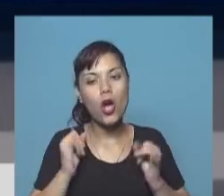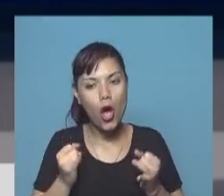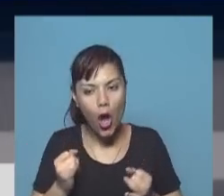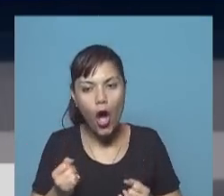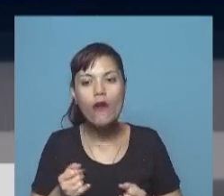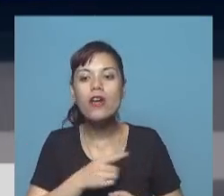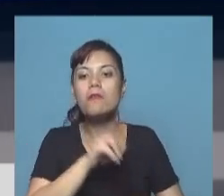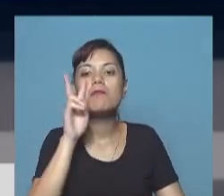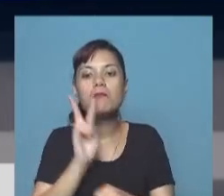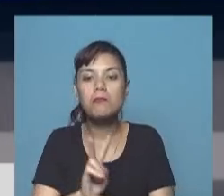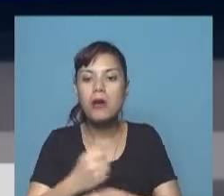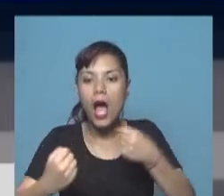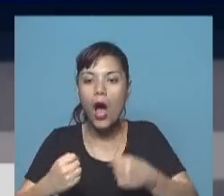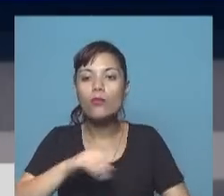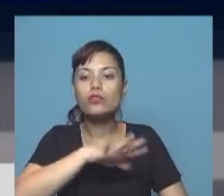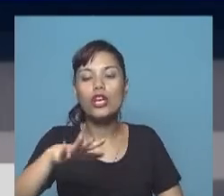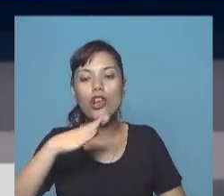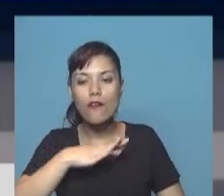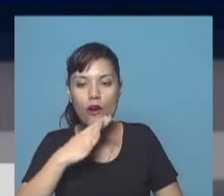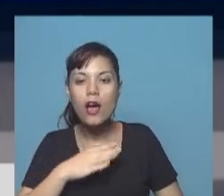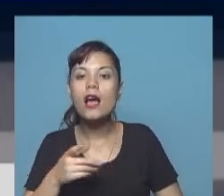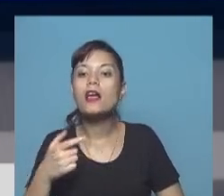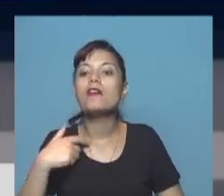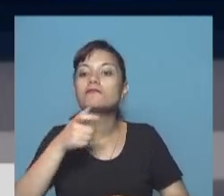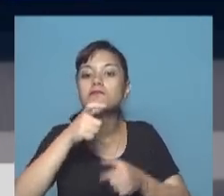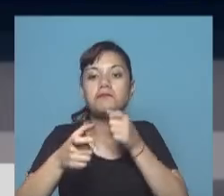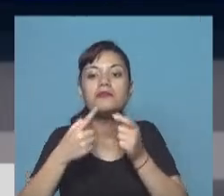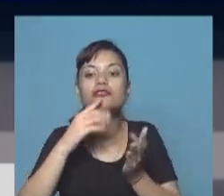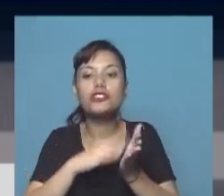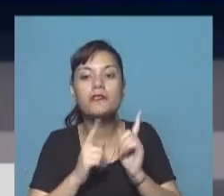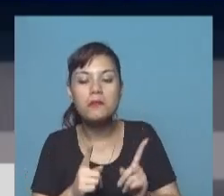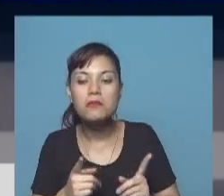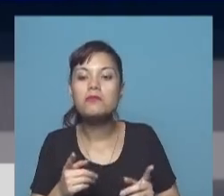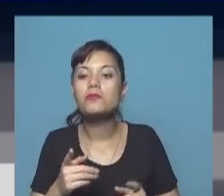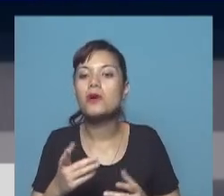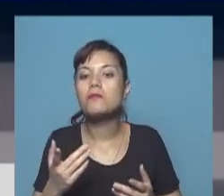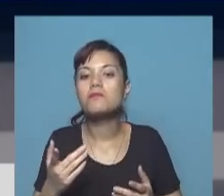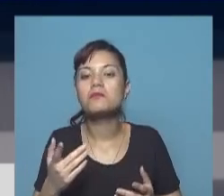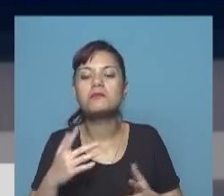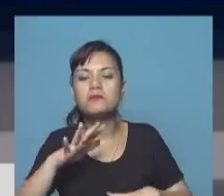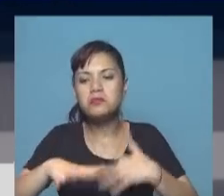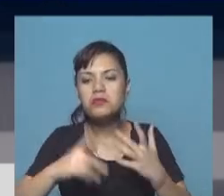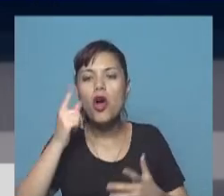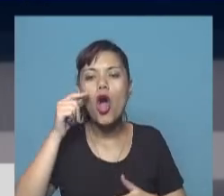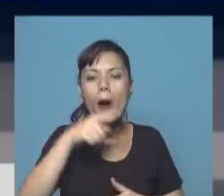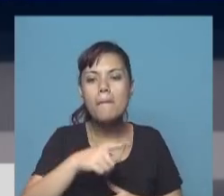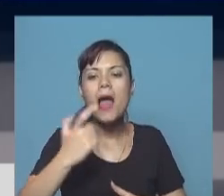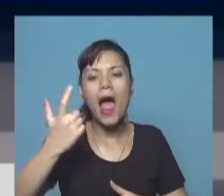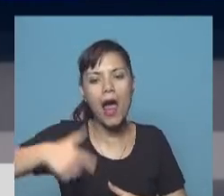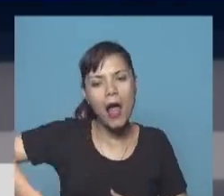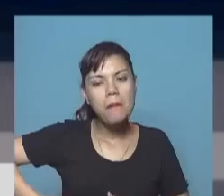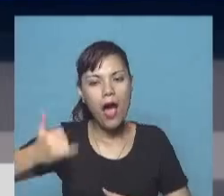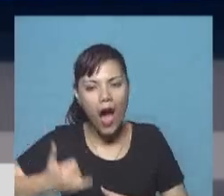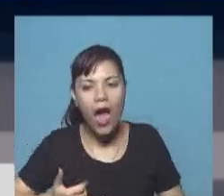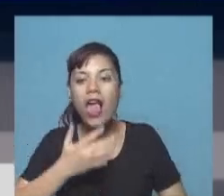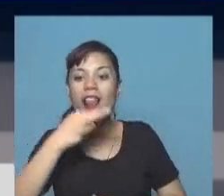un cuidacoches, en el barrio de La Boca. Las primeras versiones que se dieron era que había una balacera, que este muchacho estaba armado.